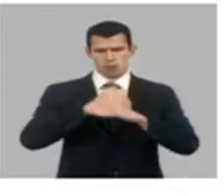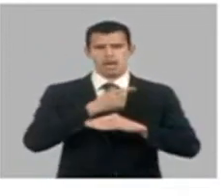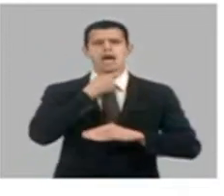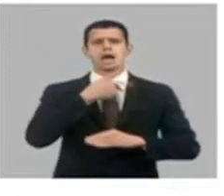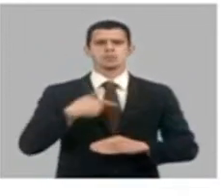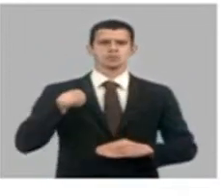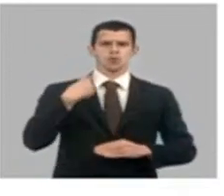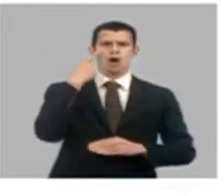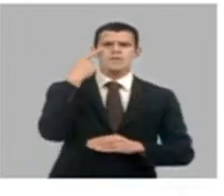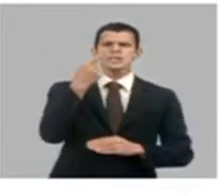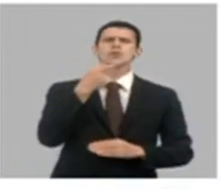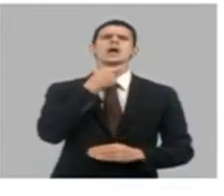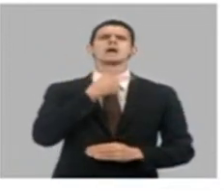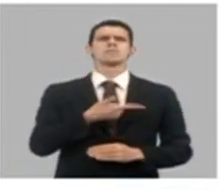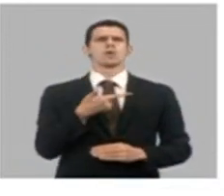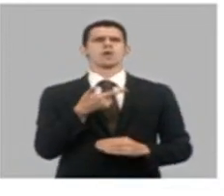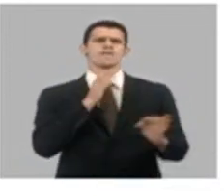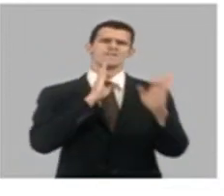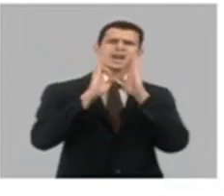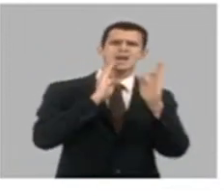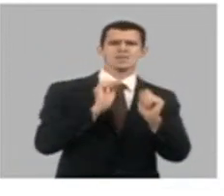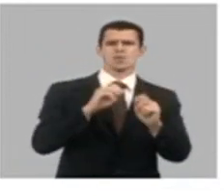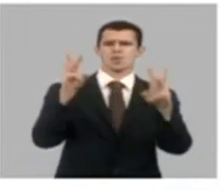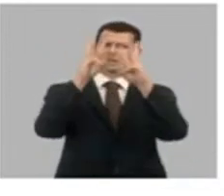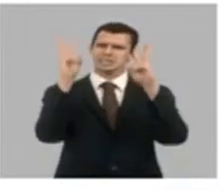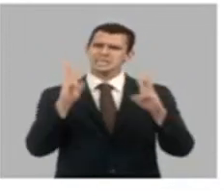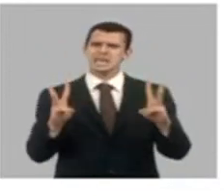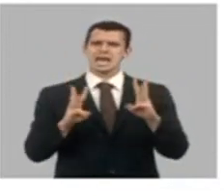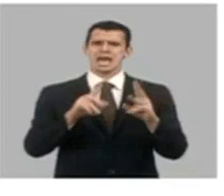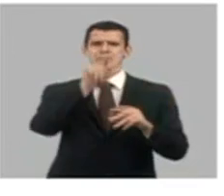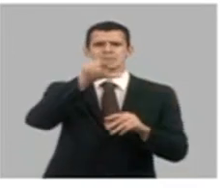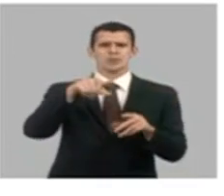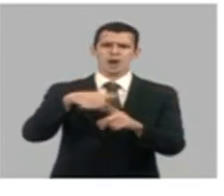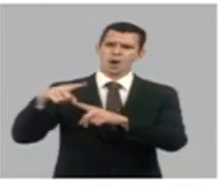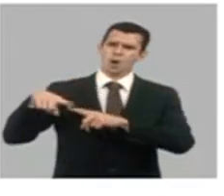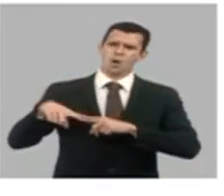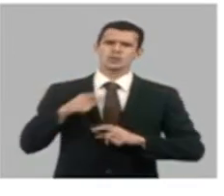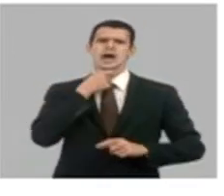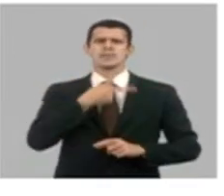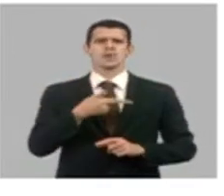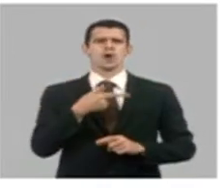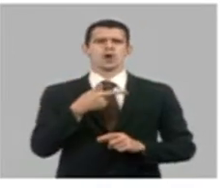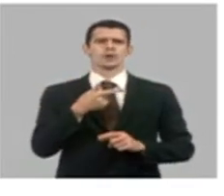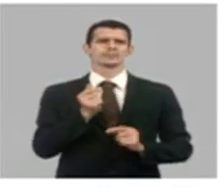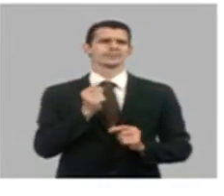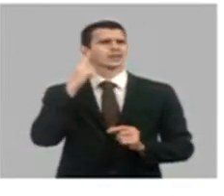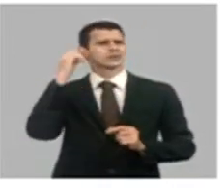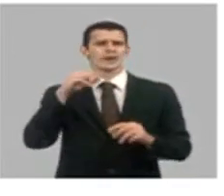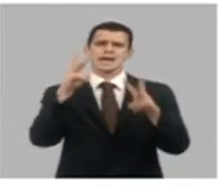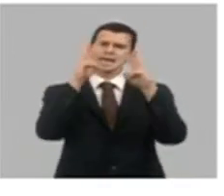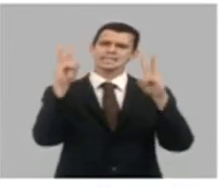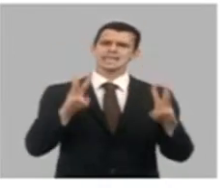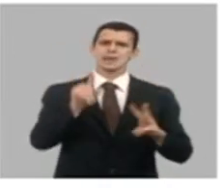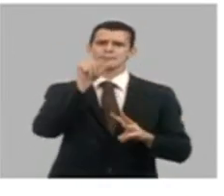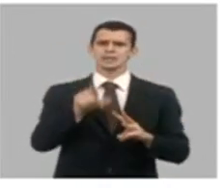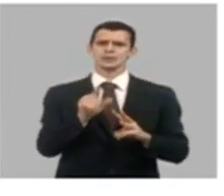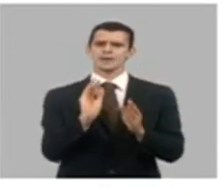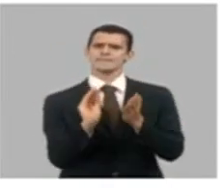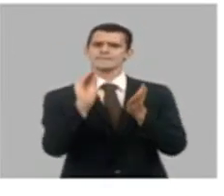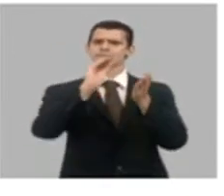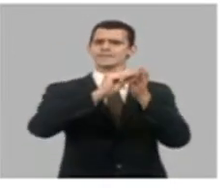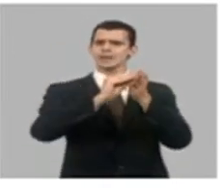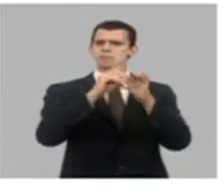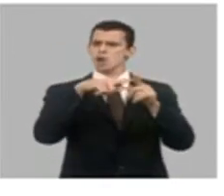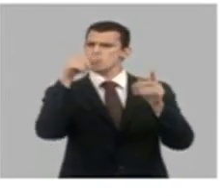redes sociales facebook identidades falsas multiplicación de mensajes a personas en redes